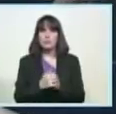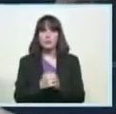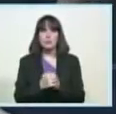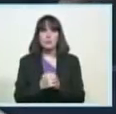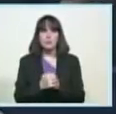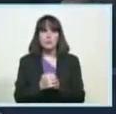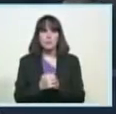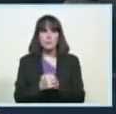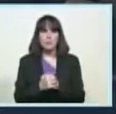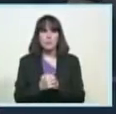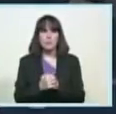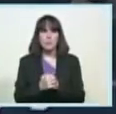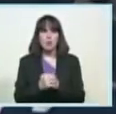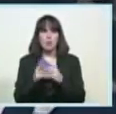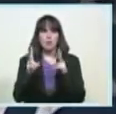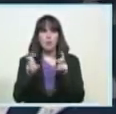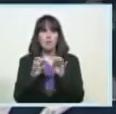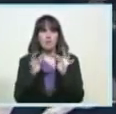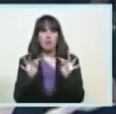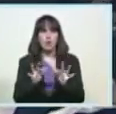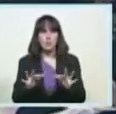impresión de las nuevas monedas